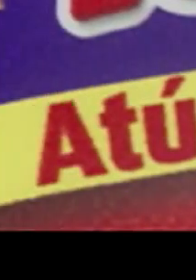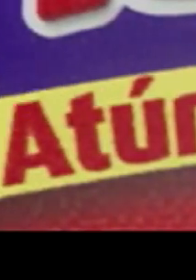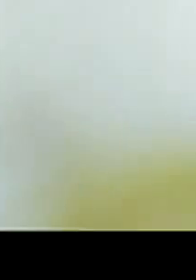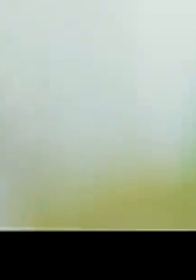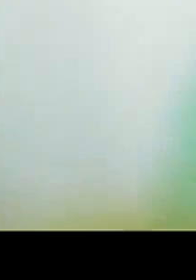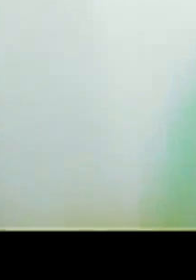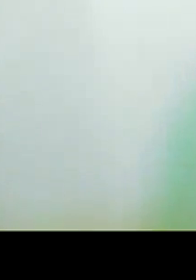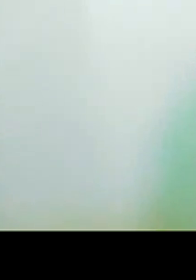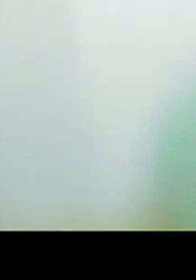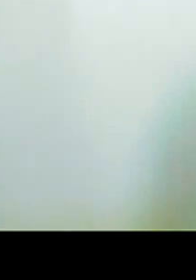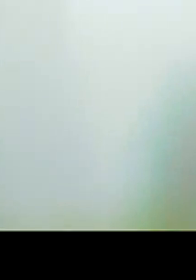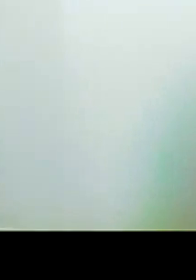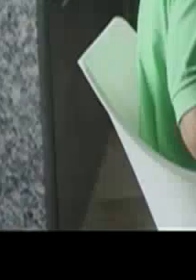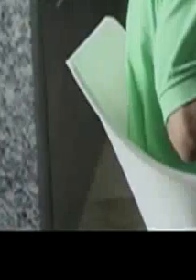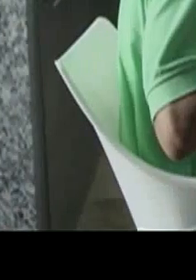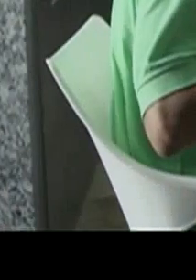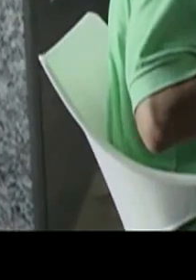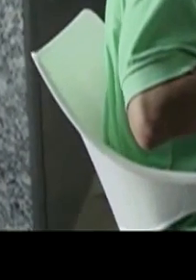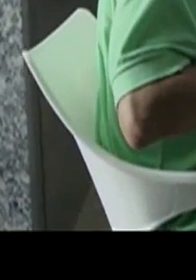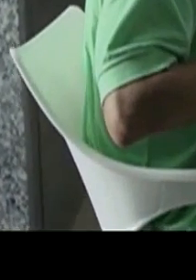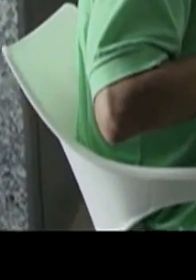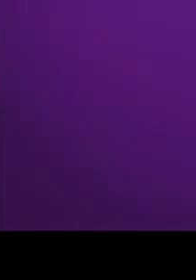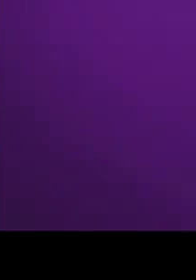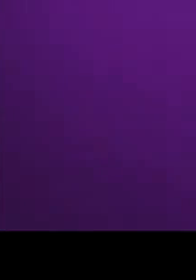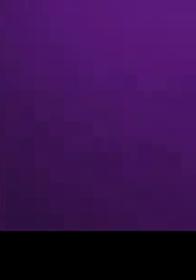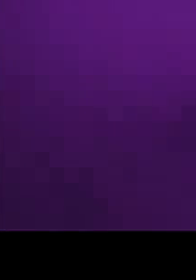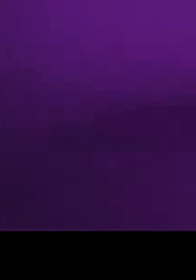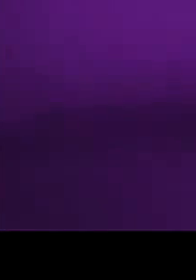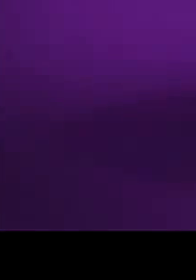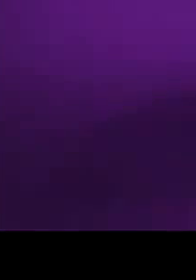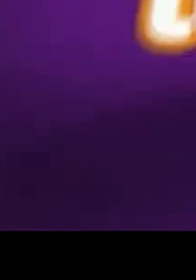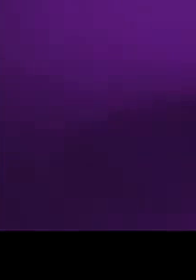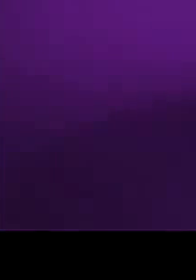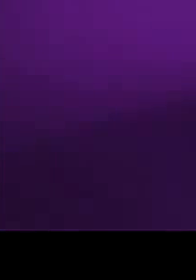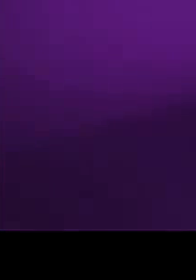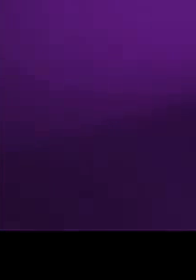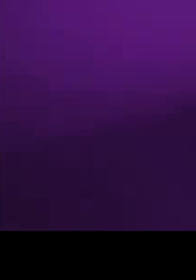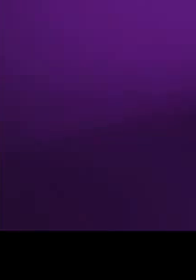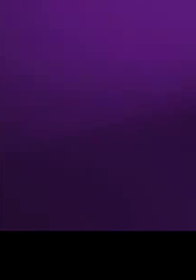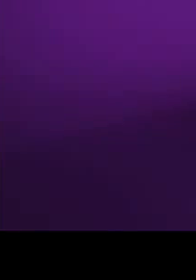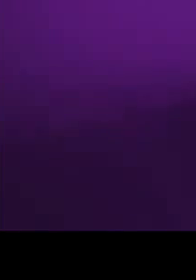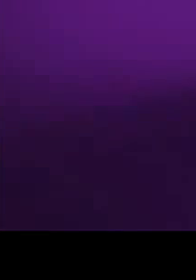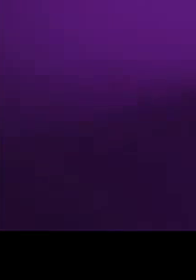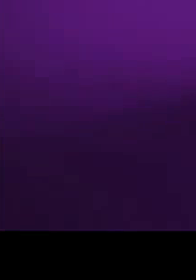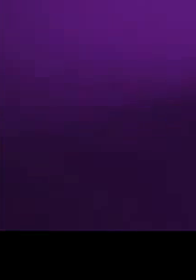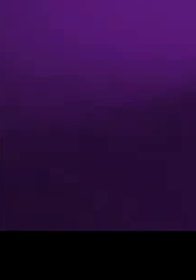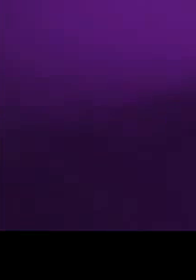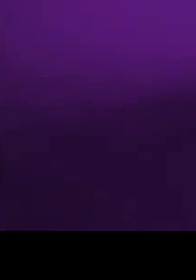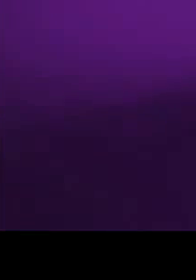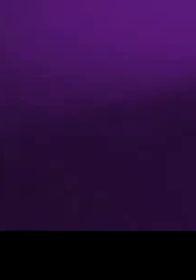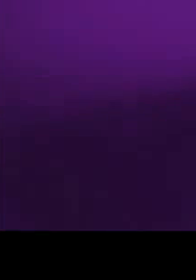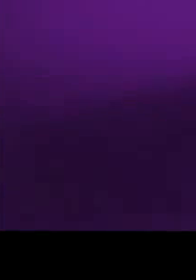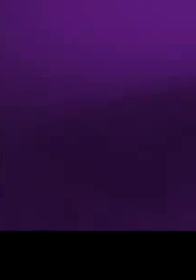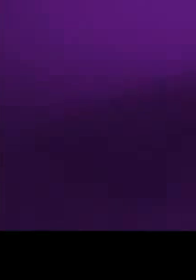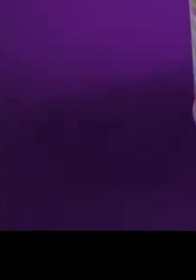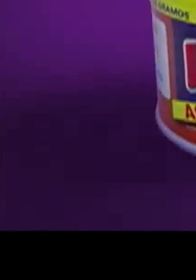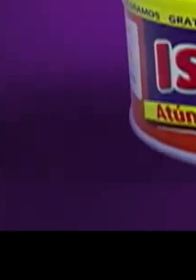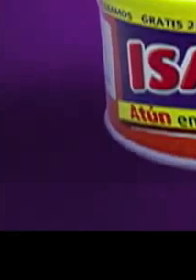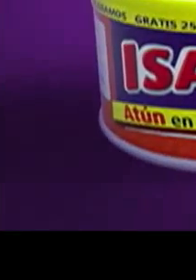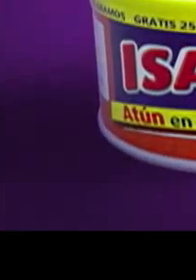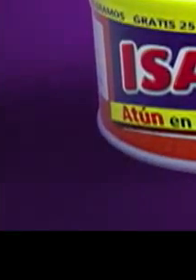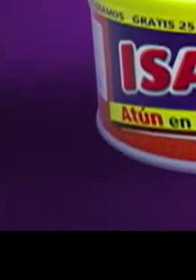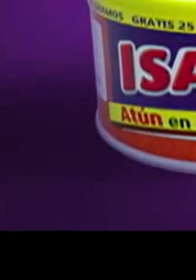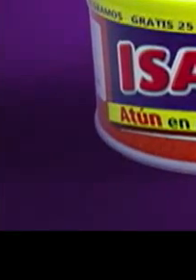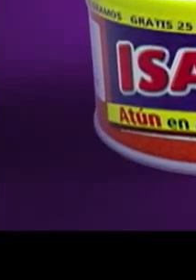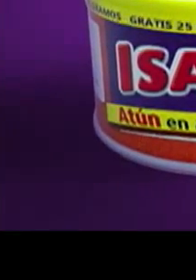de girasol. Porque ahora comer sano es comer rico. Por donde la mires, esta promoción te da más cantidad, más calidad, más lomitos al